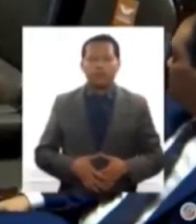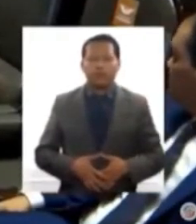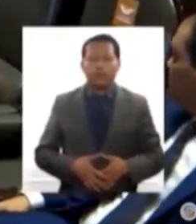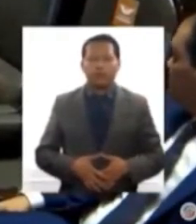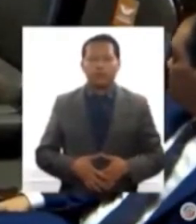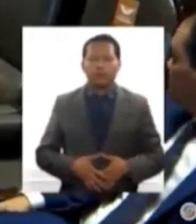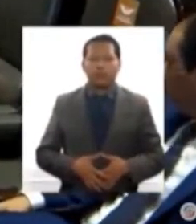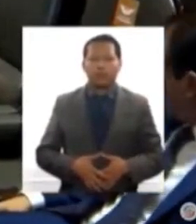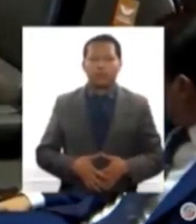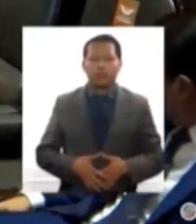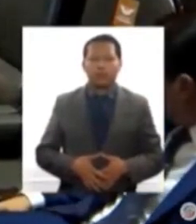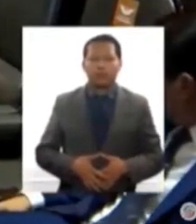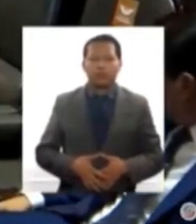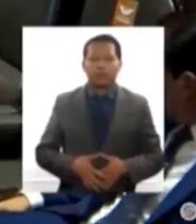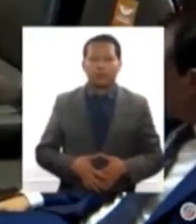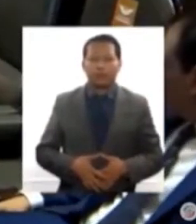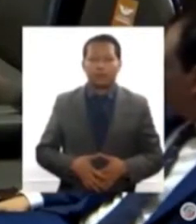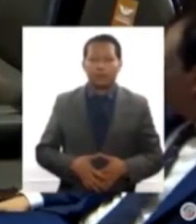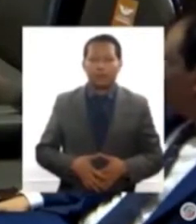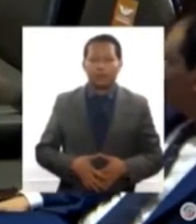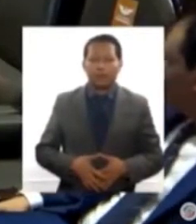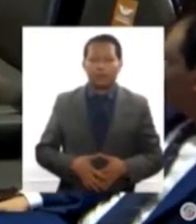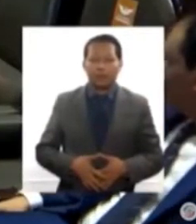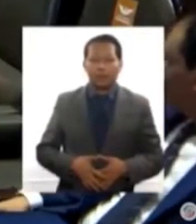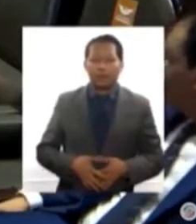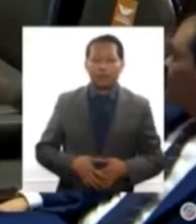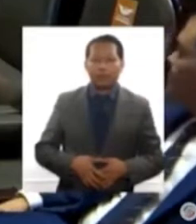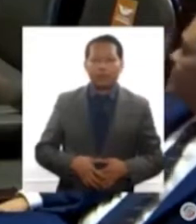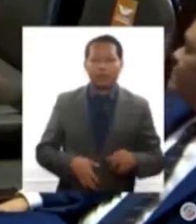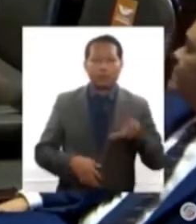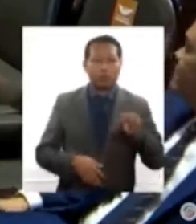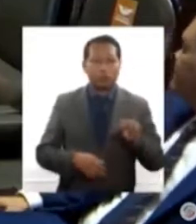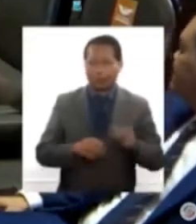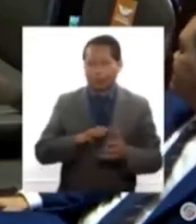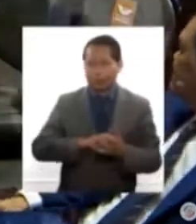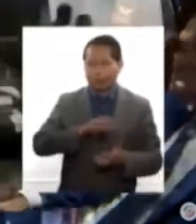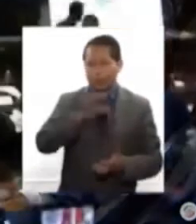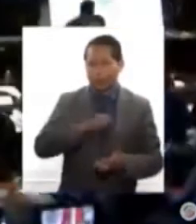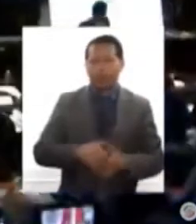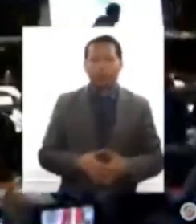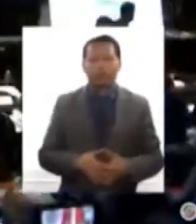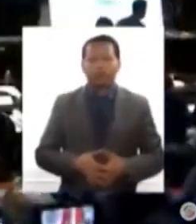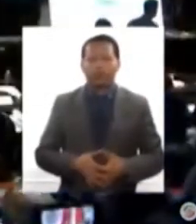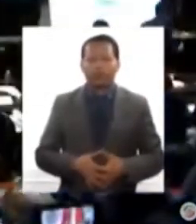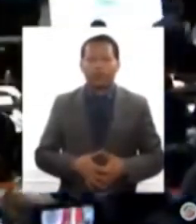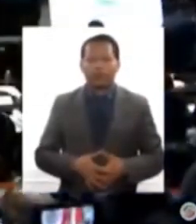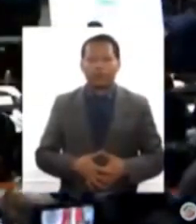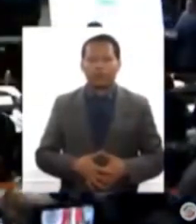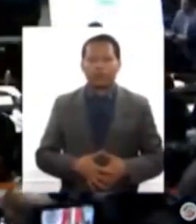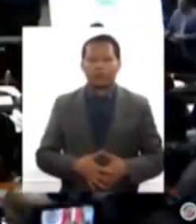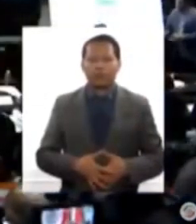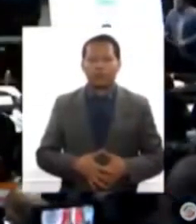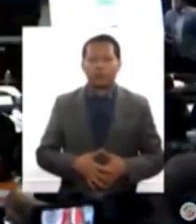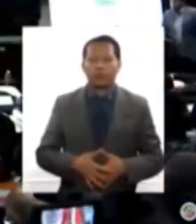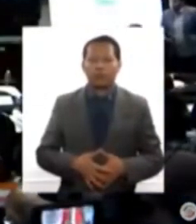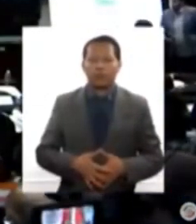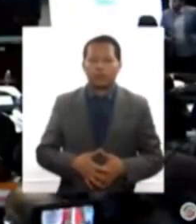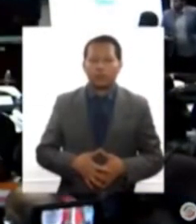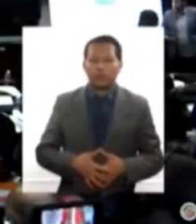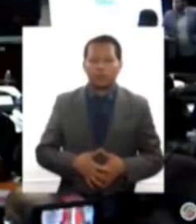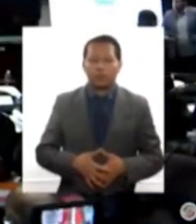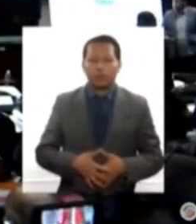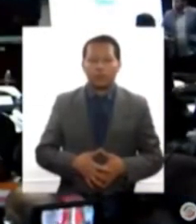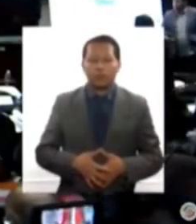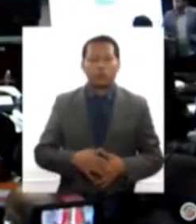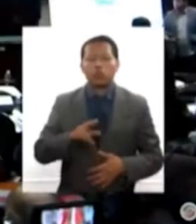ya, o sea, pero no se esperó, y en otro momento, pues es imposible, porque pues hay normas y hay reglas. Yo,